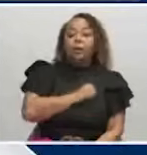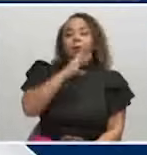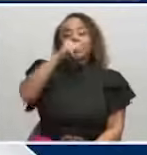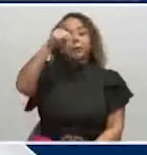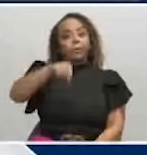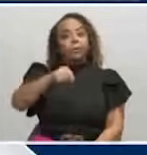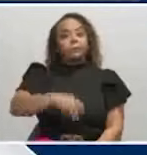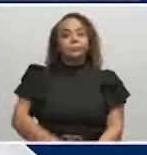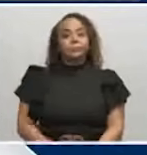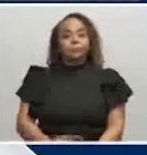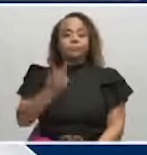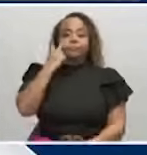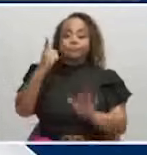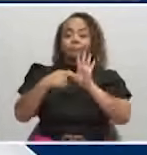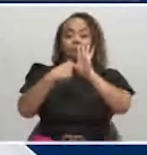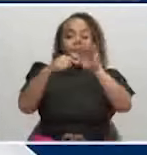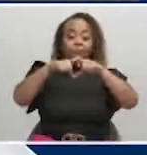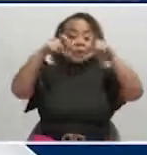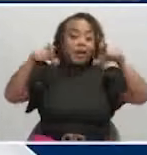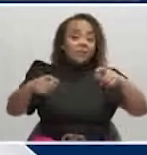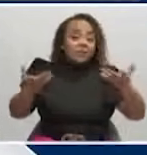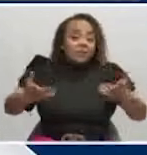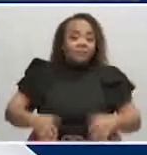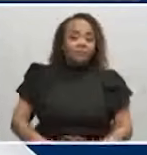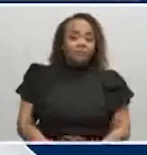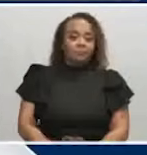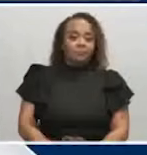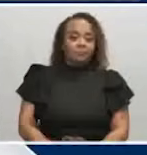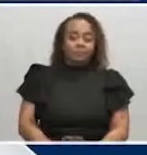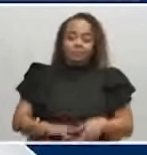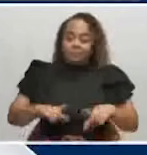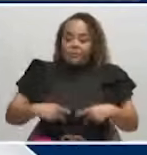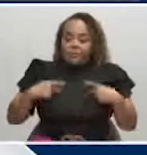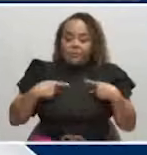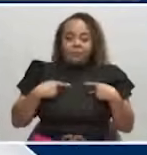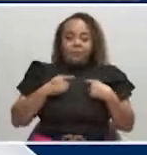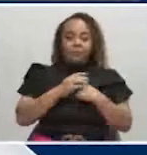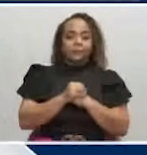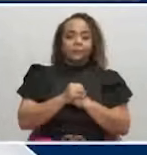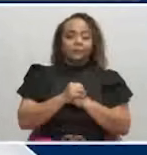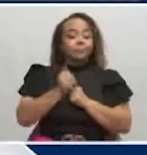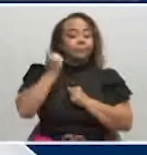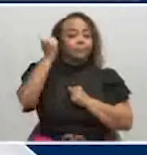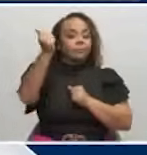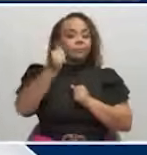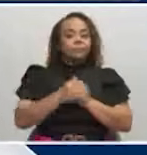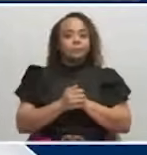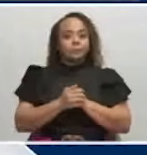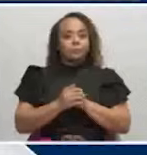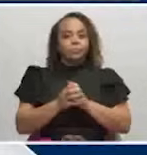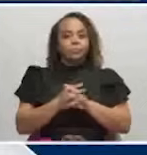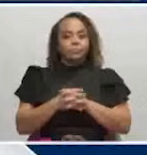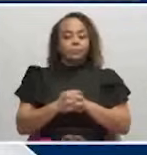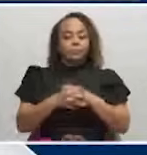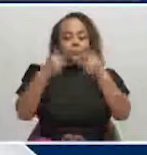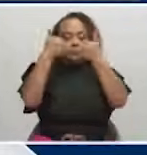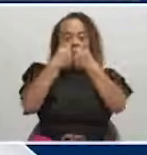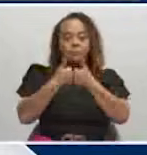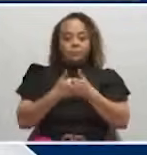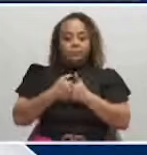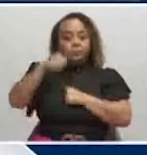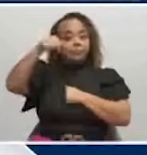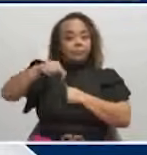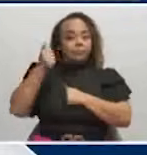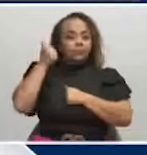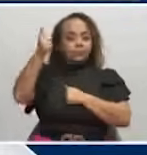hoy se ve el reflejo en la cancha de lo que está viviendo la liga en los partidos. Hoy la